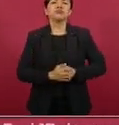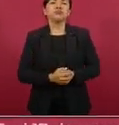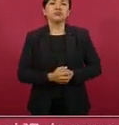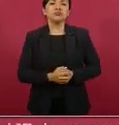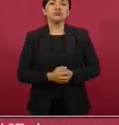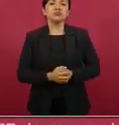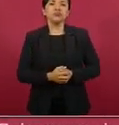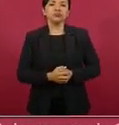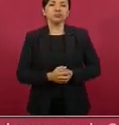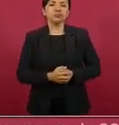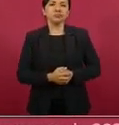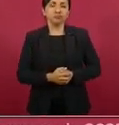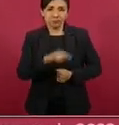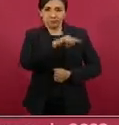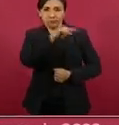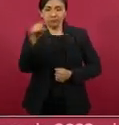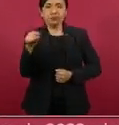que nosotros,